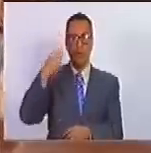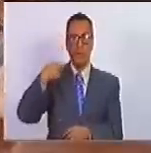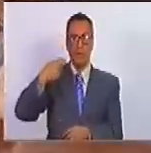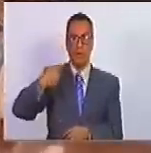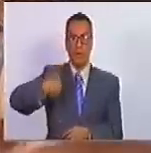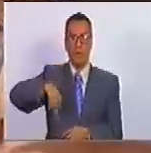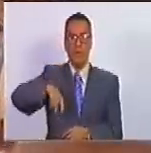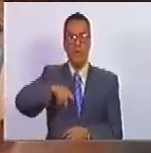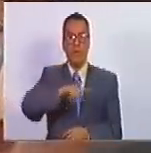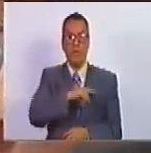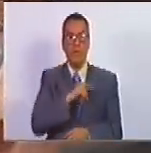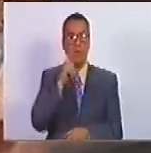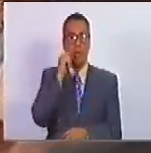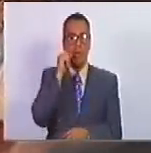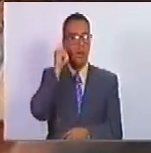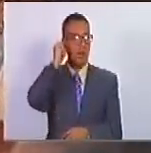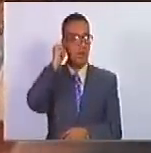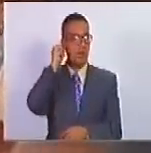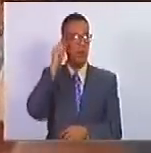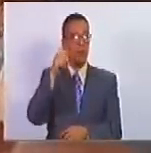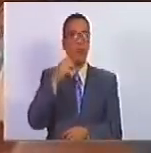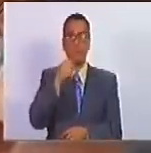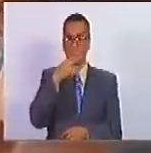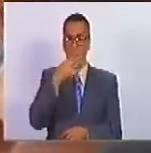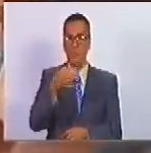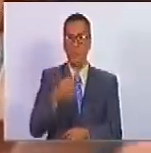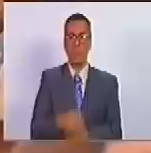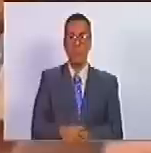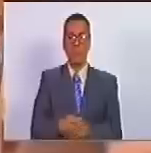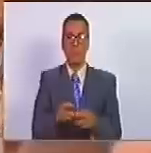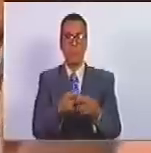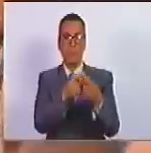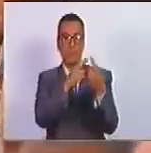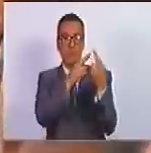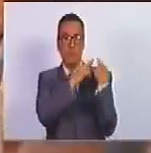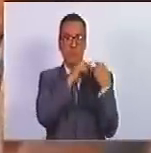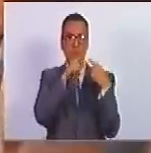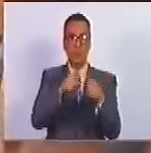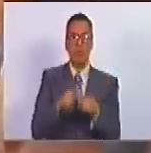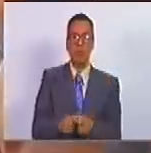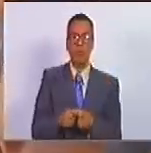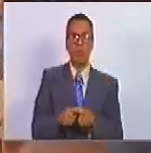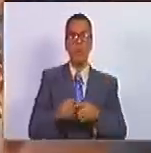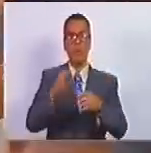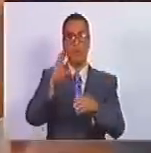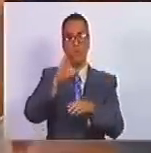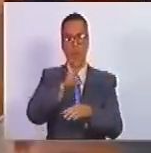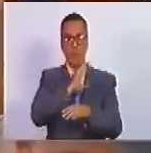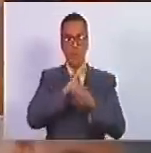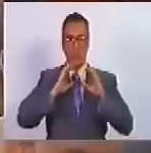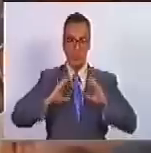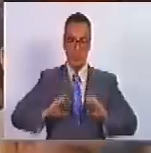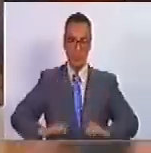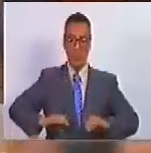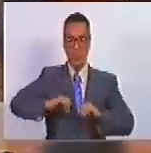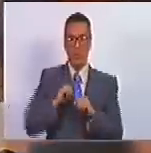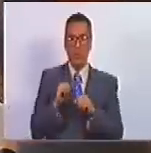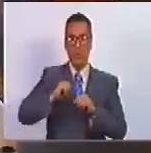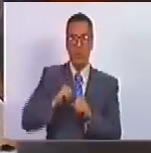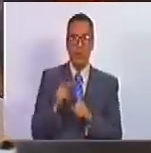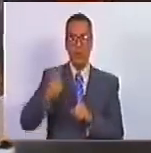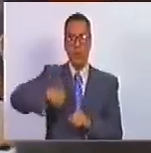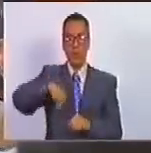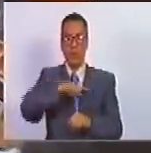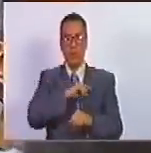nuestros hombres y mujeres de bien que están representados en los cuerpos policiales a lo largo y ancho de nuestro